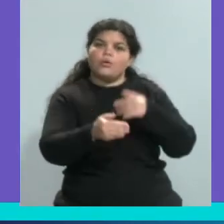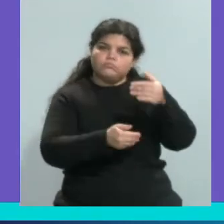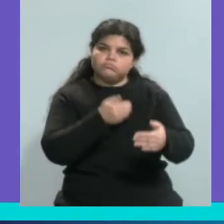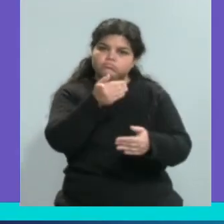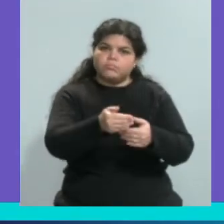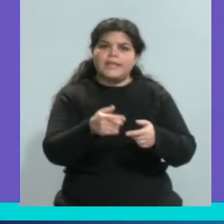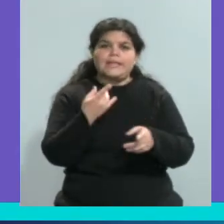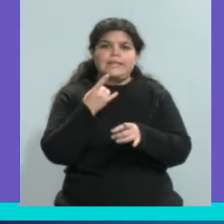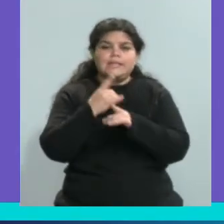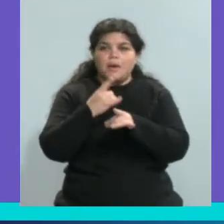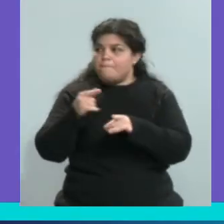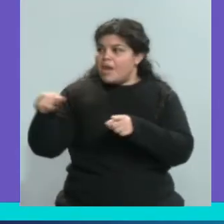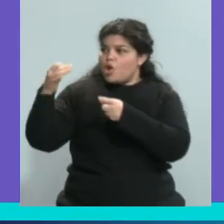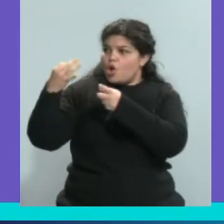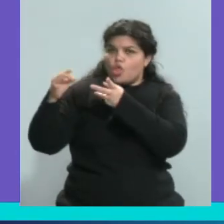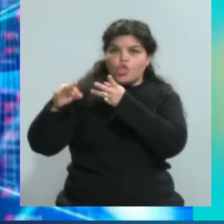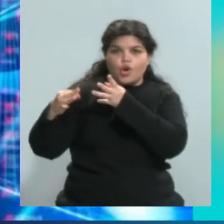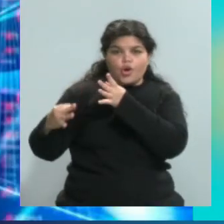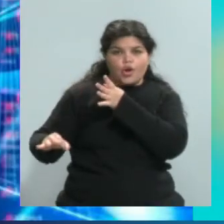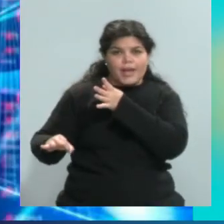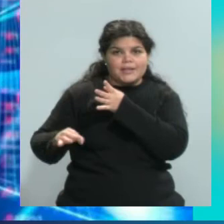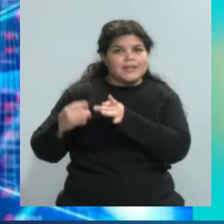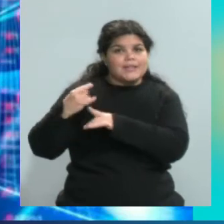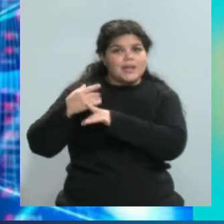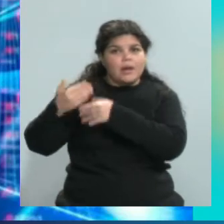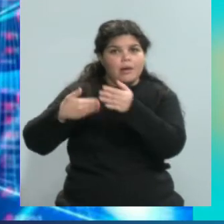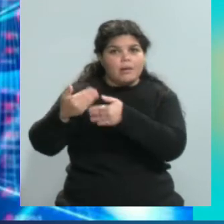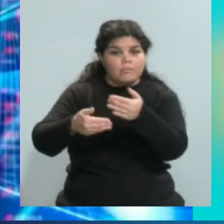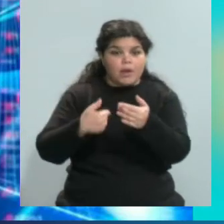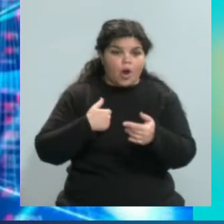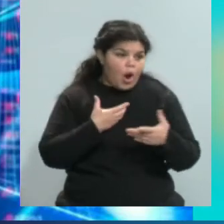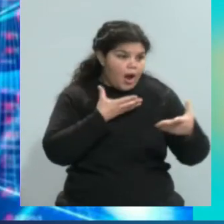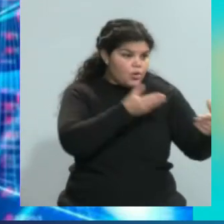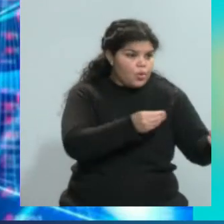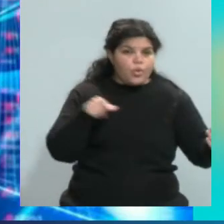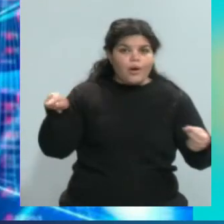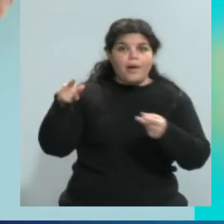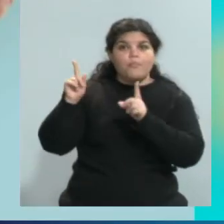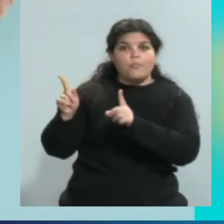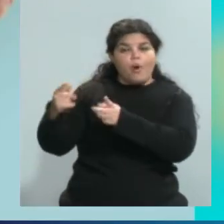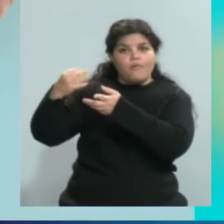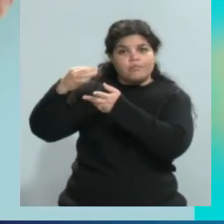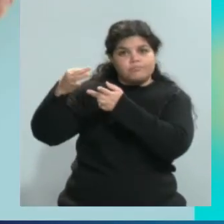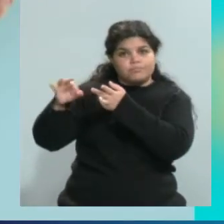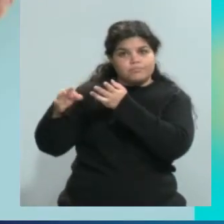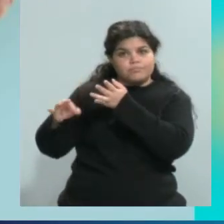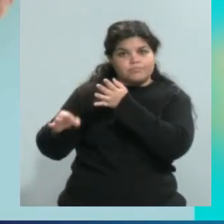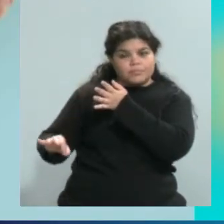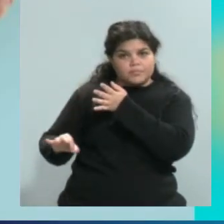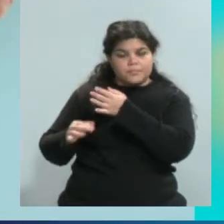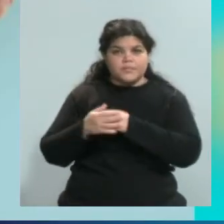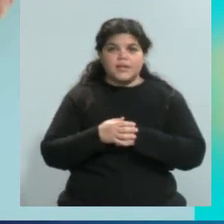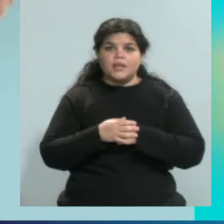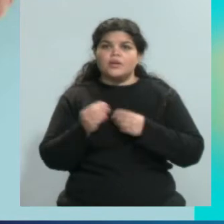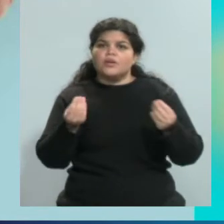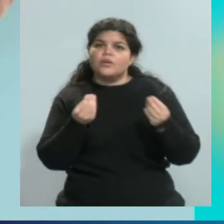una tesis final para saber si uno está en condiciones de generar la acción de coaching a una persona. Convengamos que la